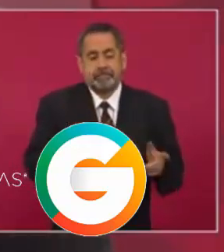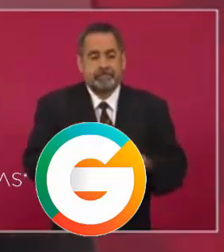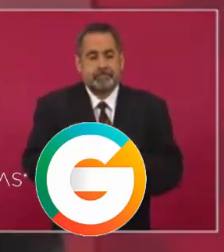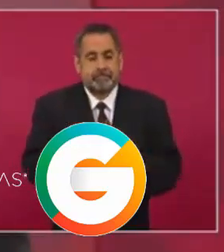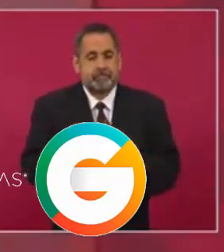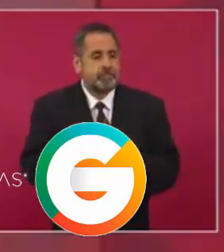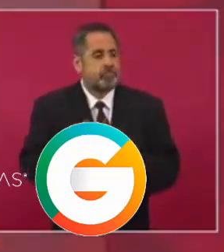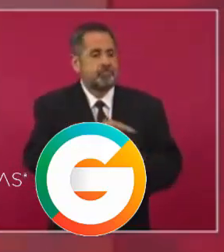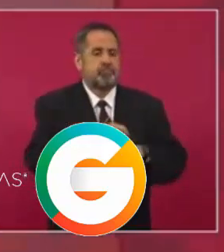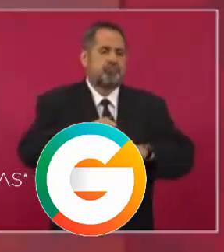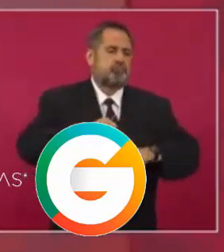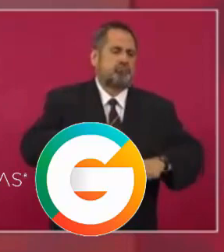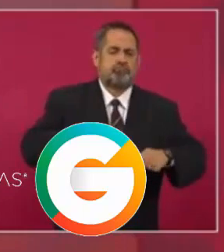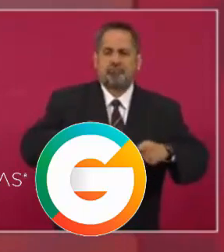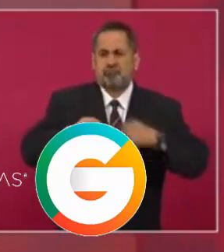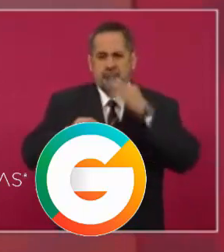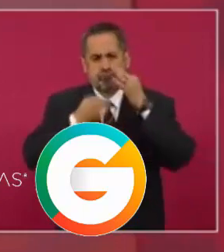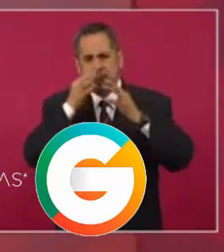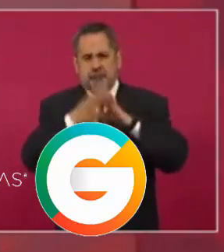eran una potencia,